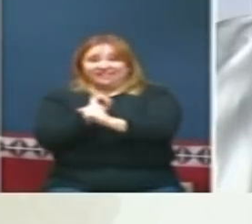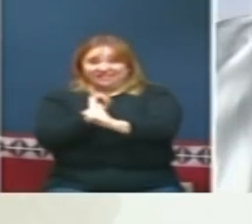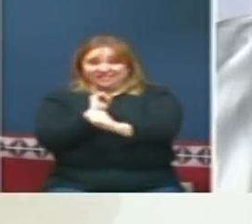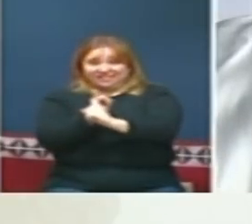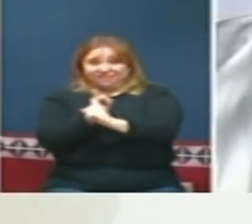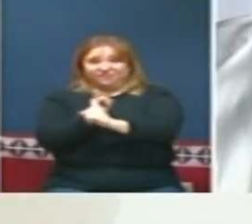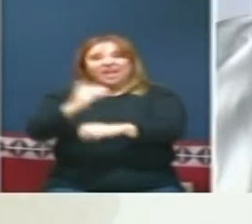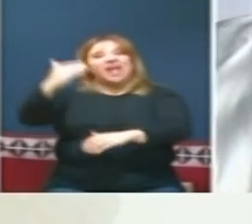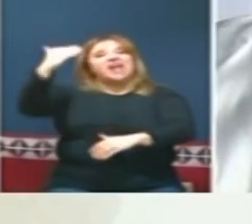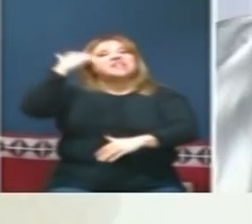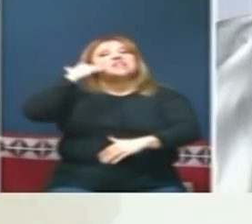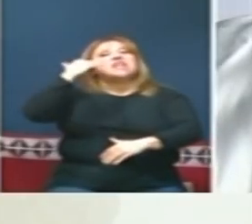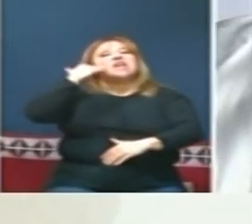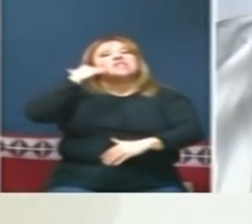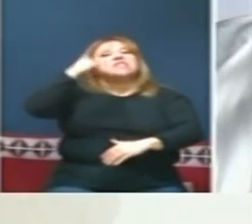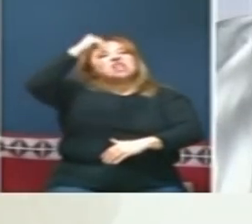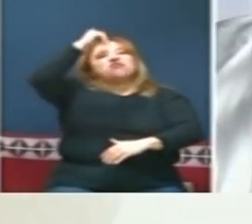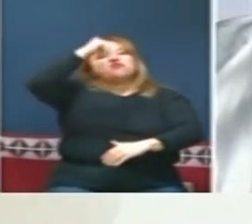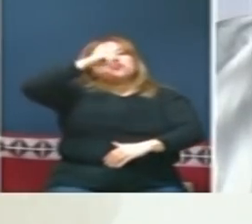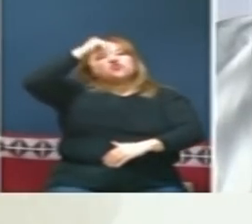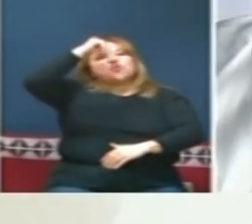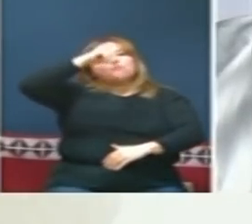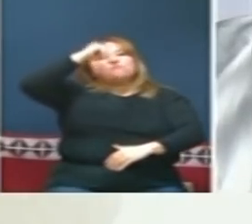la tardecita del domingo,